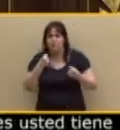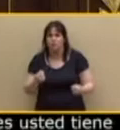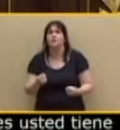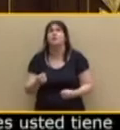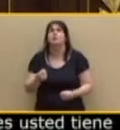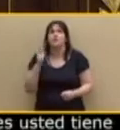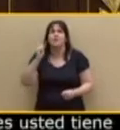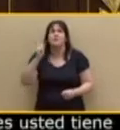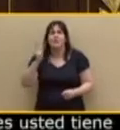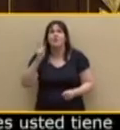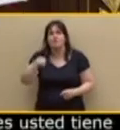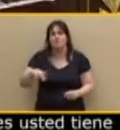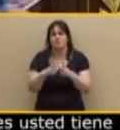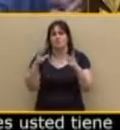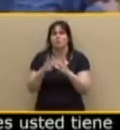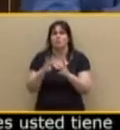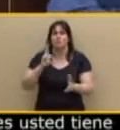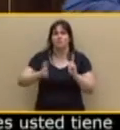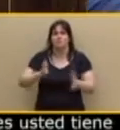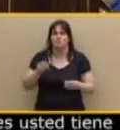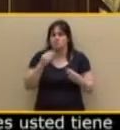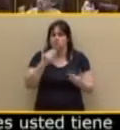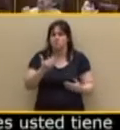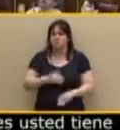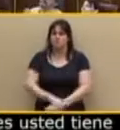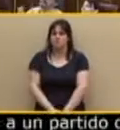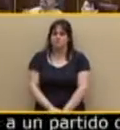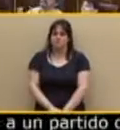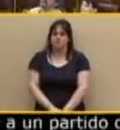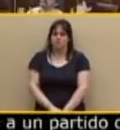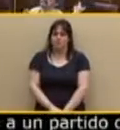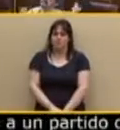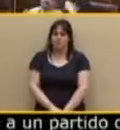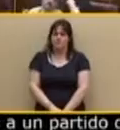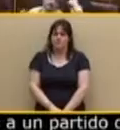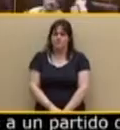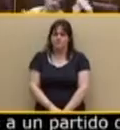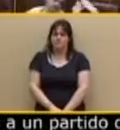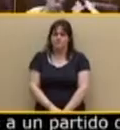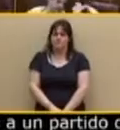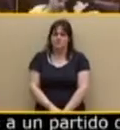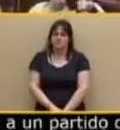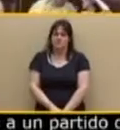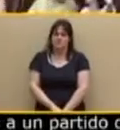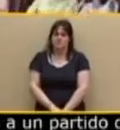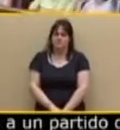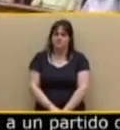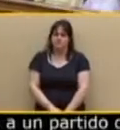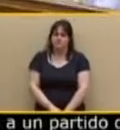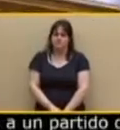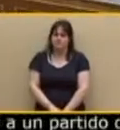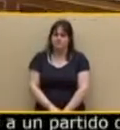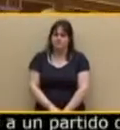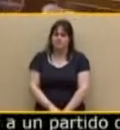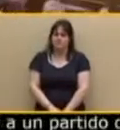creo que aparece la maduración de un líder yo creo que paulo iglesias e irene montero salen fortalecidos